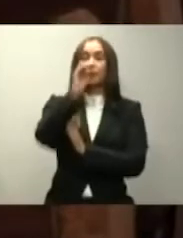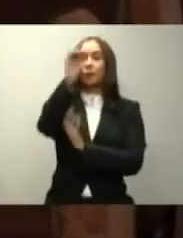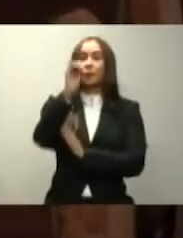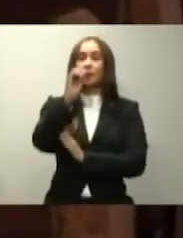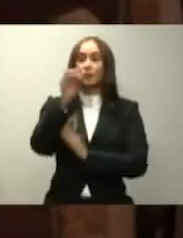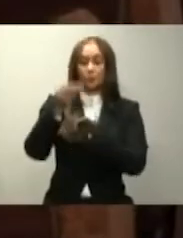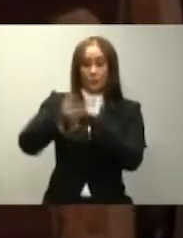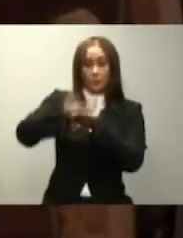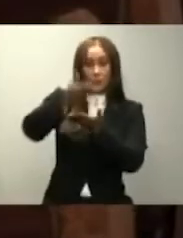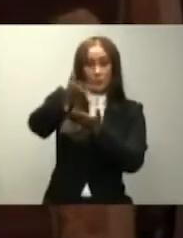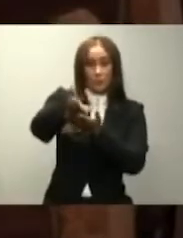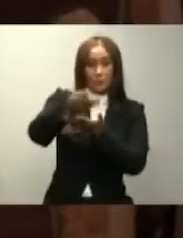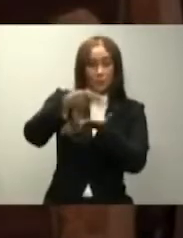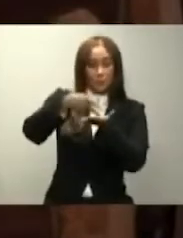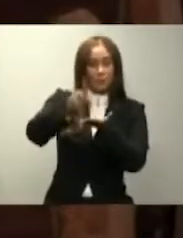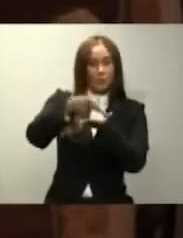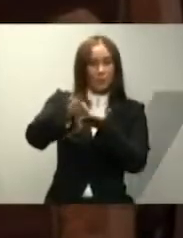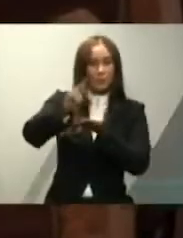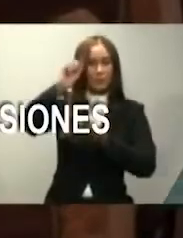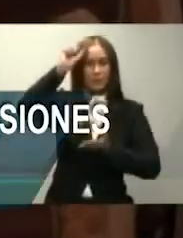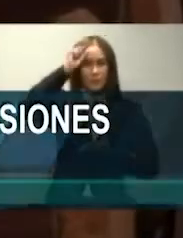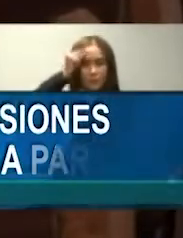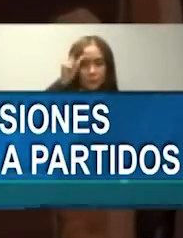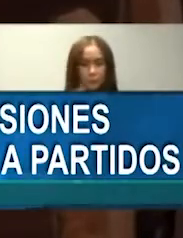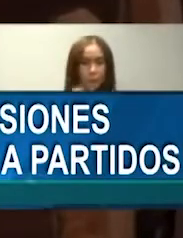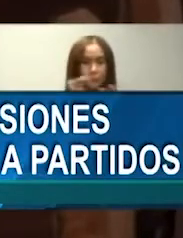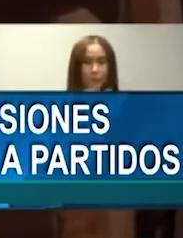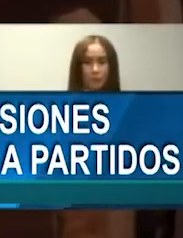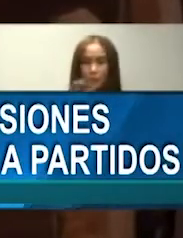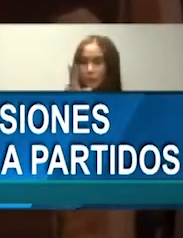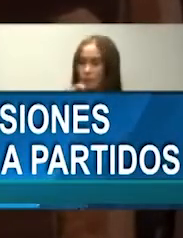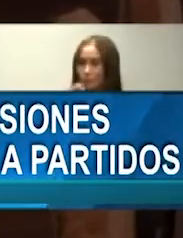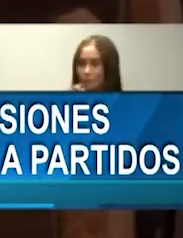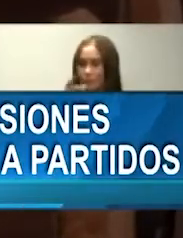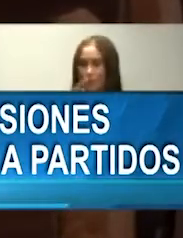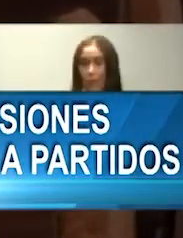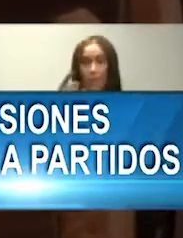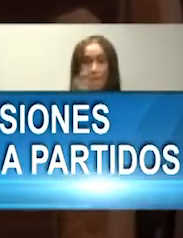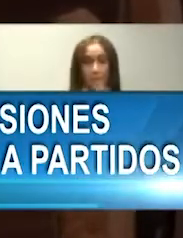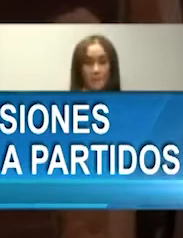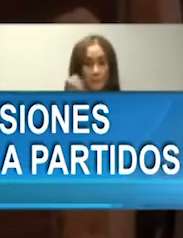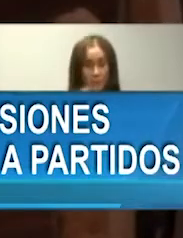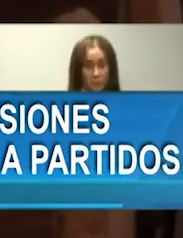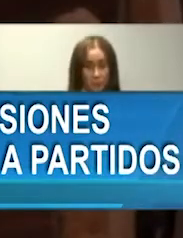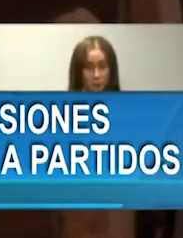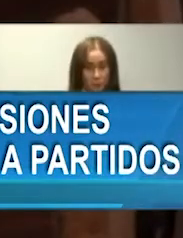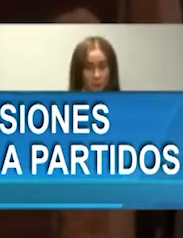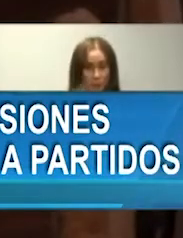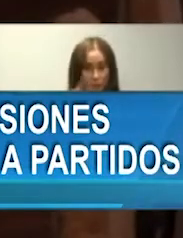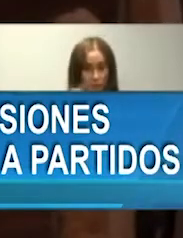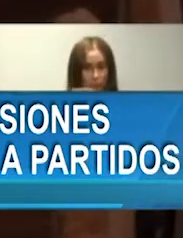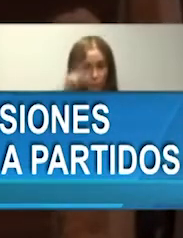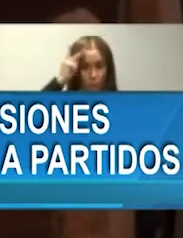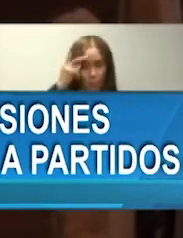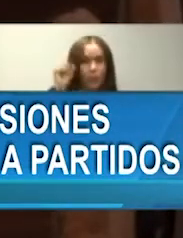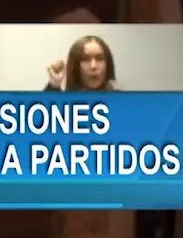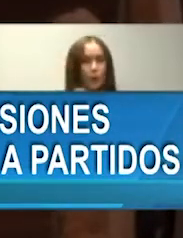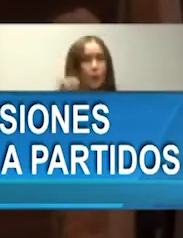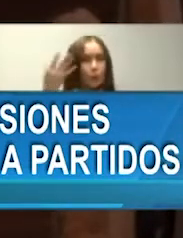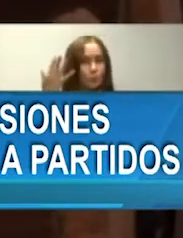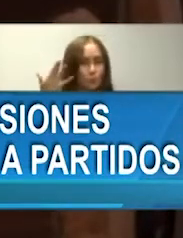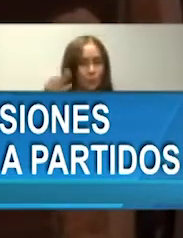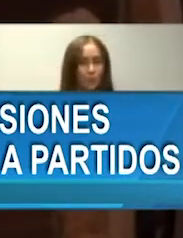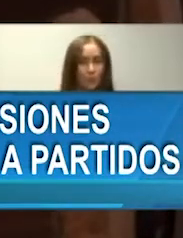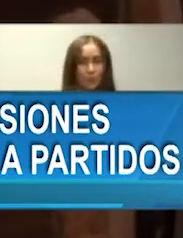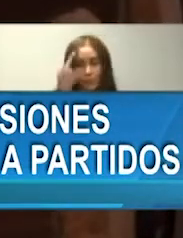políticos. El presidente Luis Abinader hizo el anuncio en su discurso del viernes último. Explicó que con esos recursos el gobierno construirá